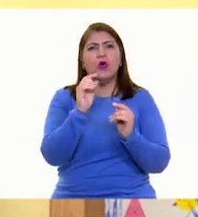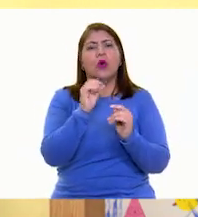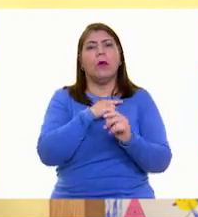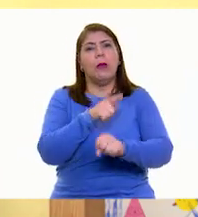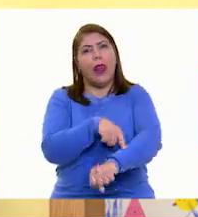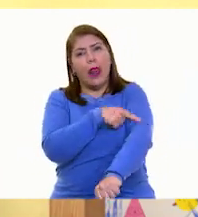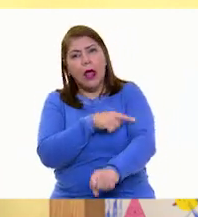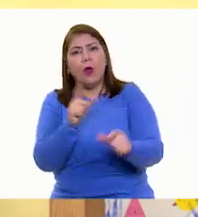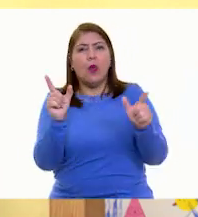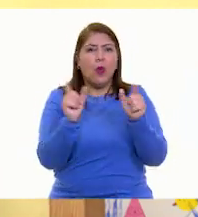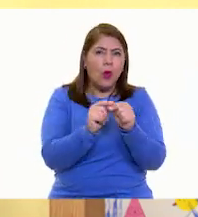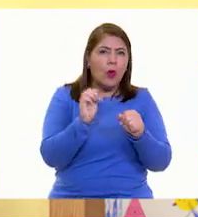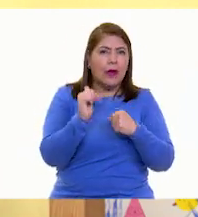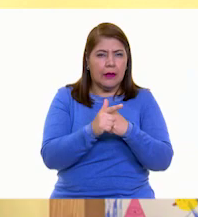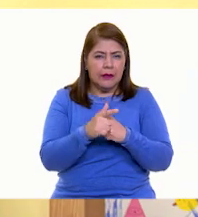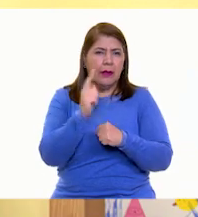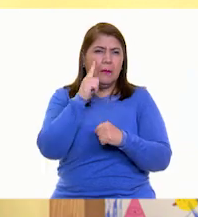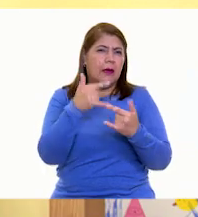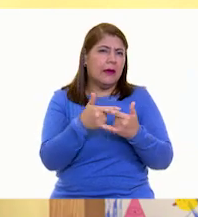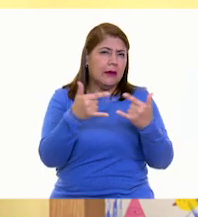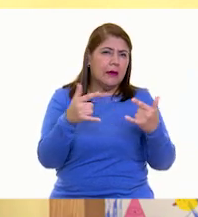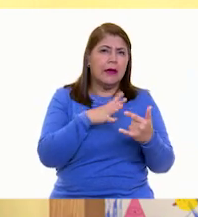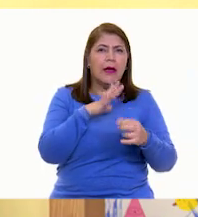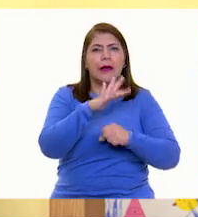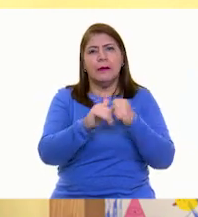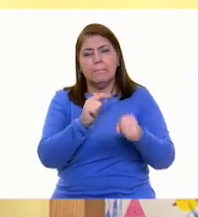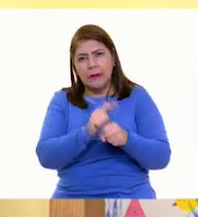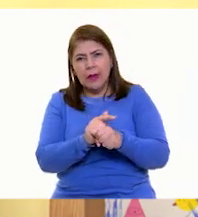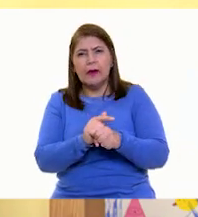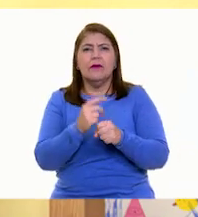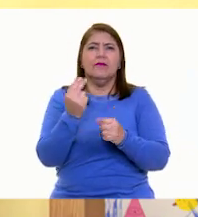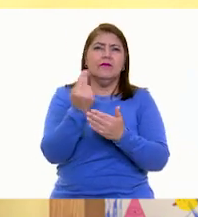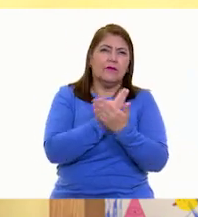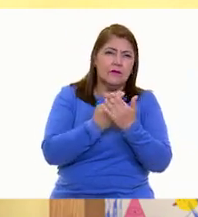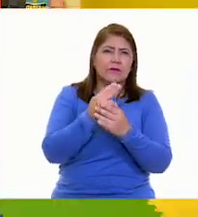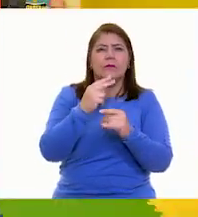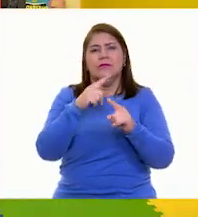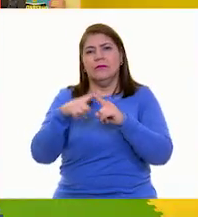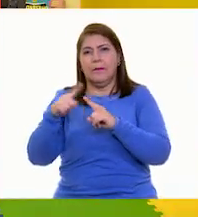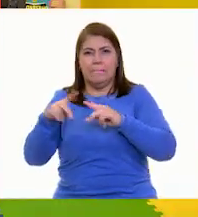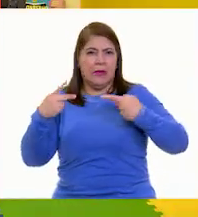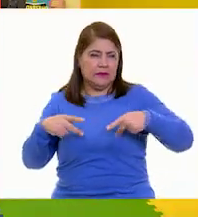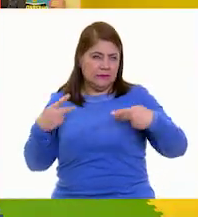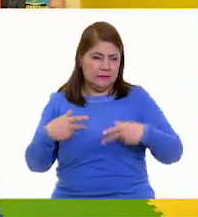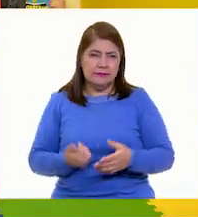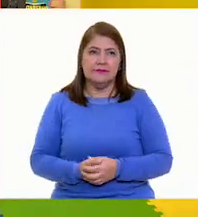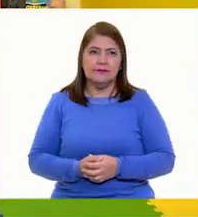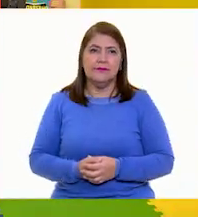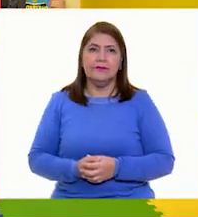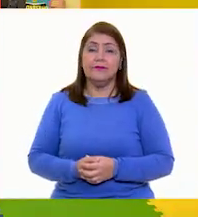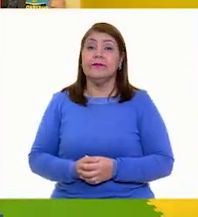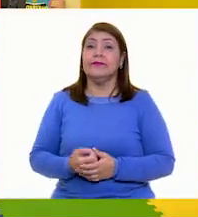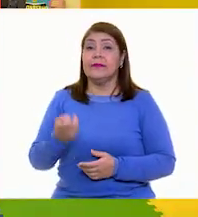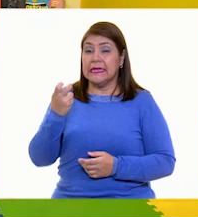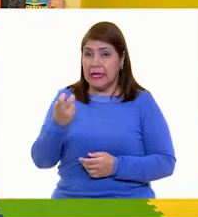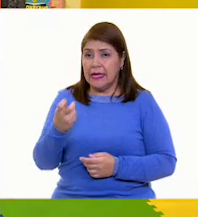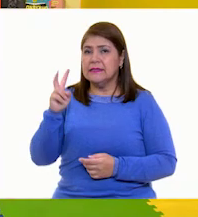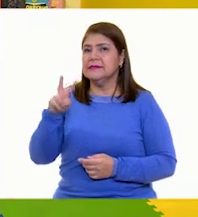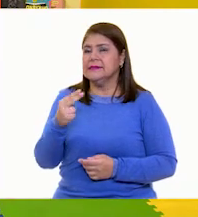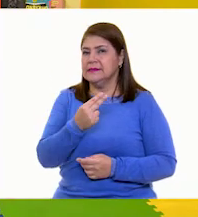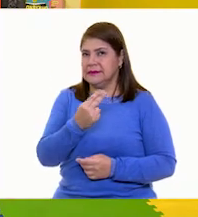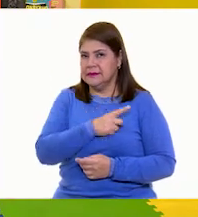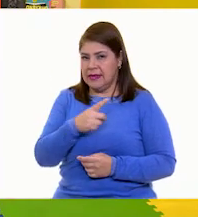cortos o extensos, con historias sobre animales, figuras o personas. Lo esencial es ofrecerles